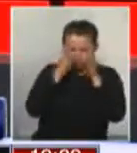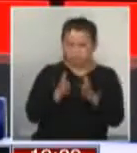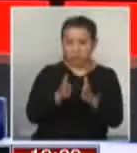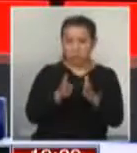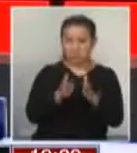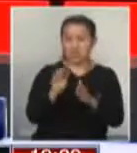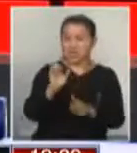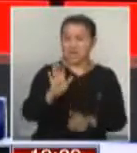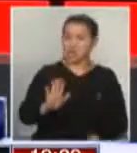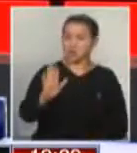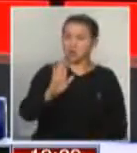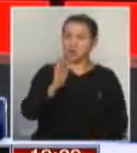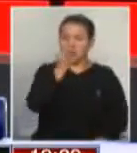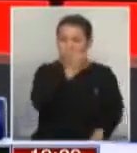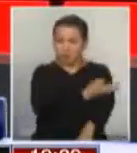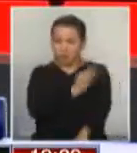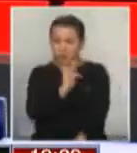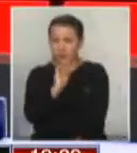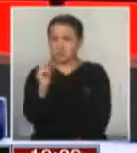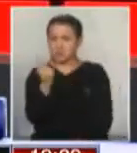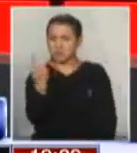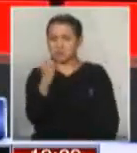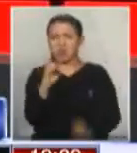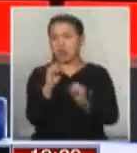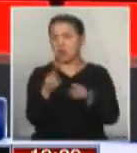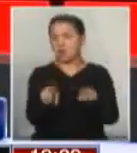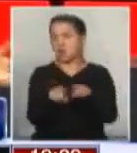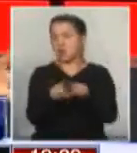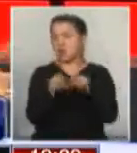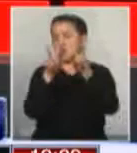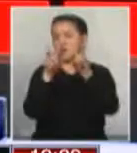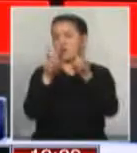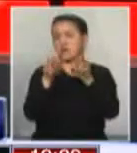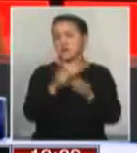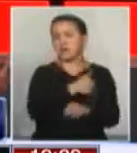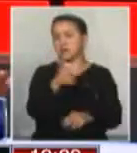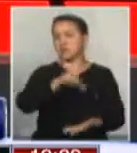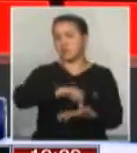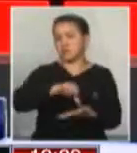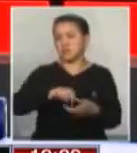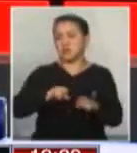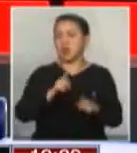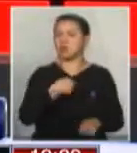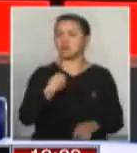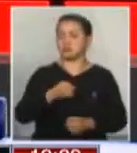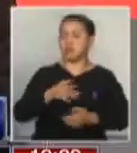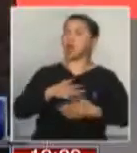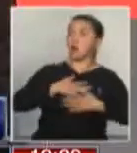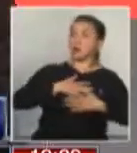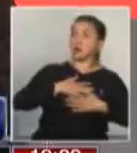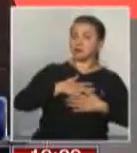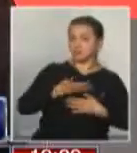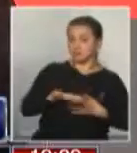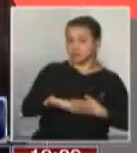europa en francia en particular o igual la temática es transversal nos puede llegar igual